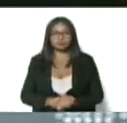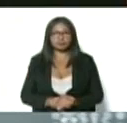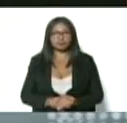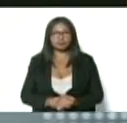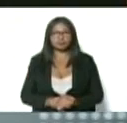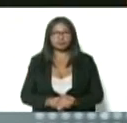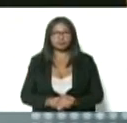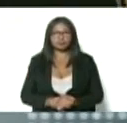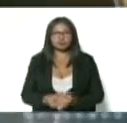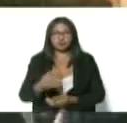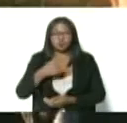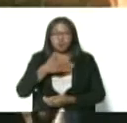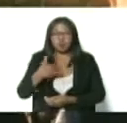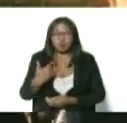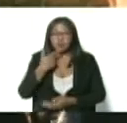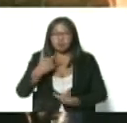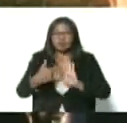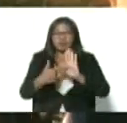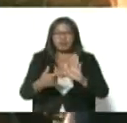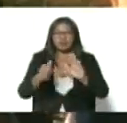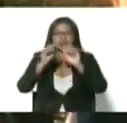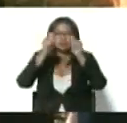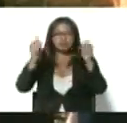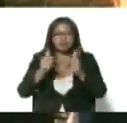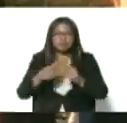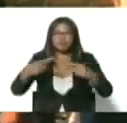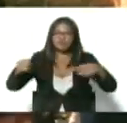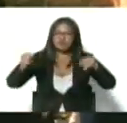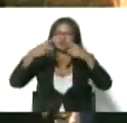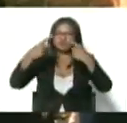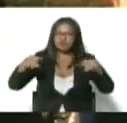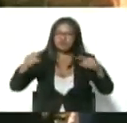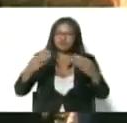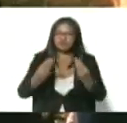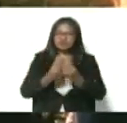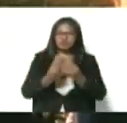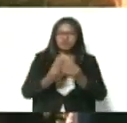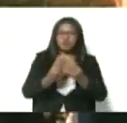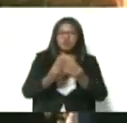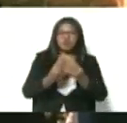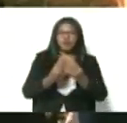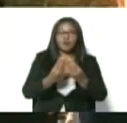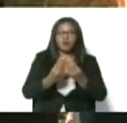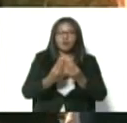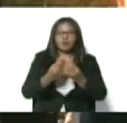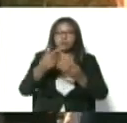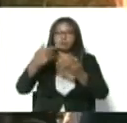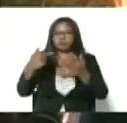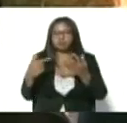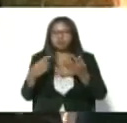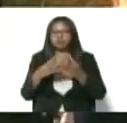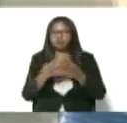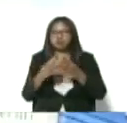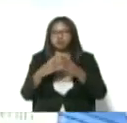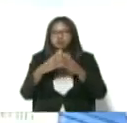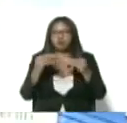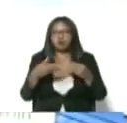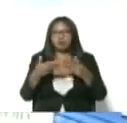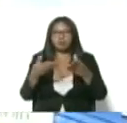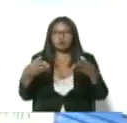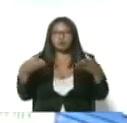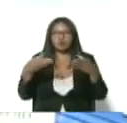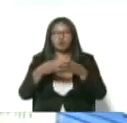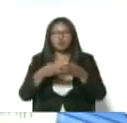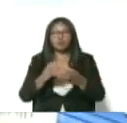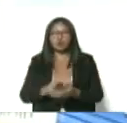después quiero decirle que el sistema orquesta logramos con el equipamiento de todo un equipo de